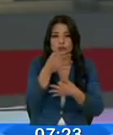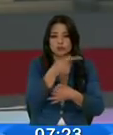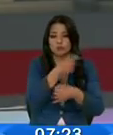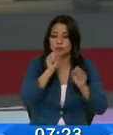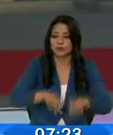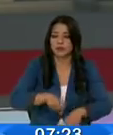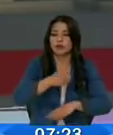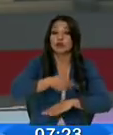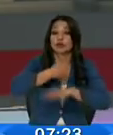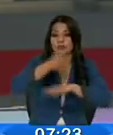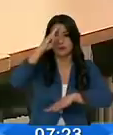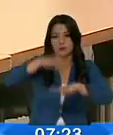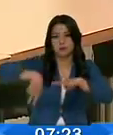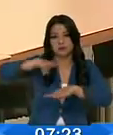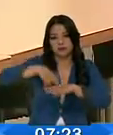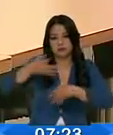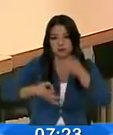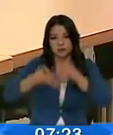Justicia. Veamos.